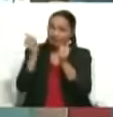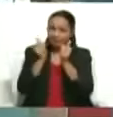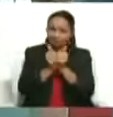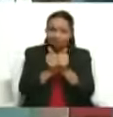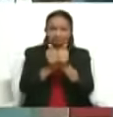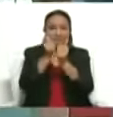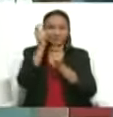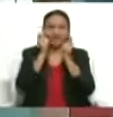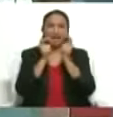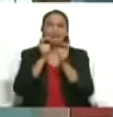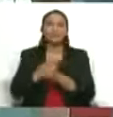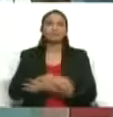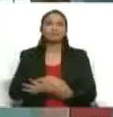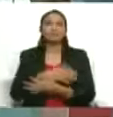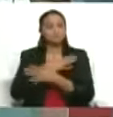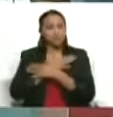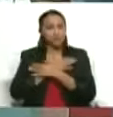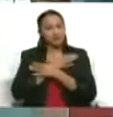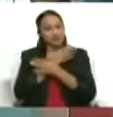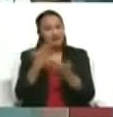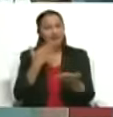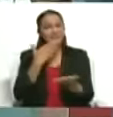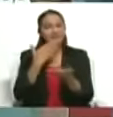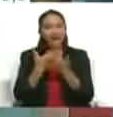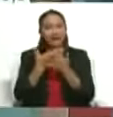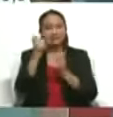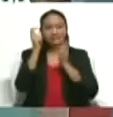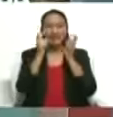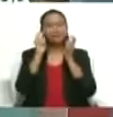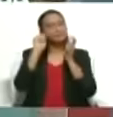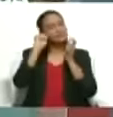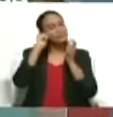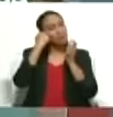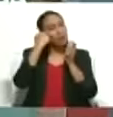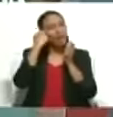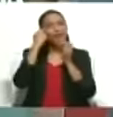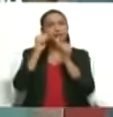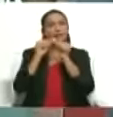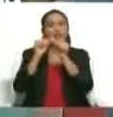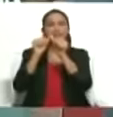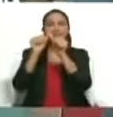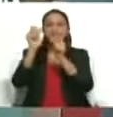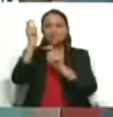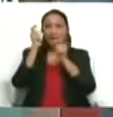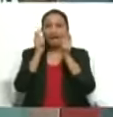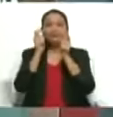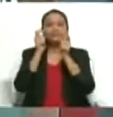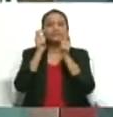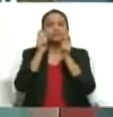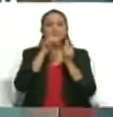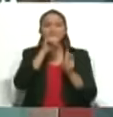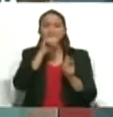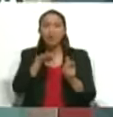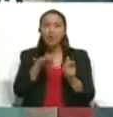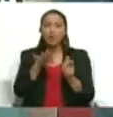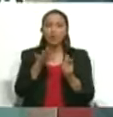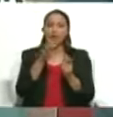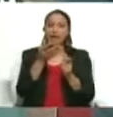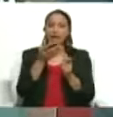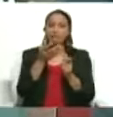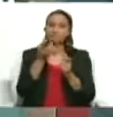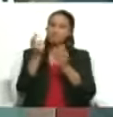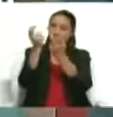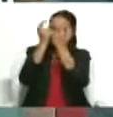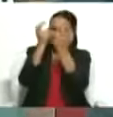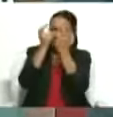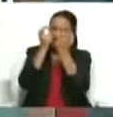Por eso agradezco y atesoro cada recuerdo que tengo de ti, cada palabra, cada historia, cada enseñanza,